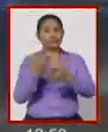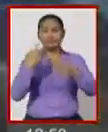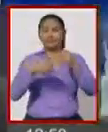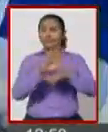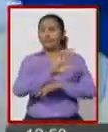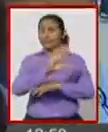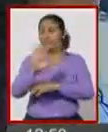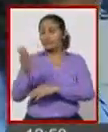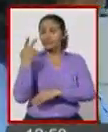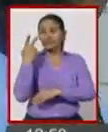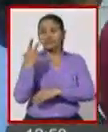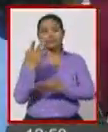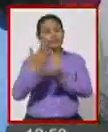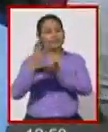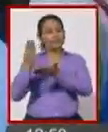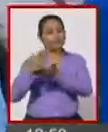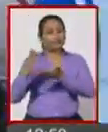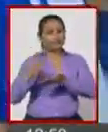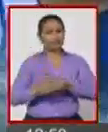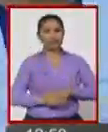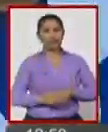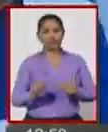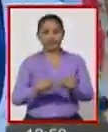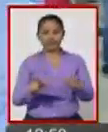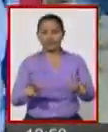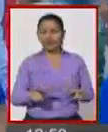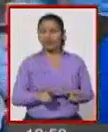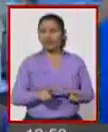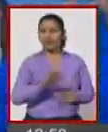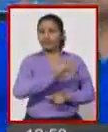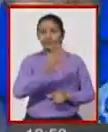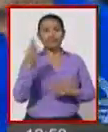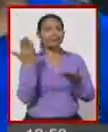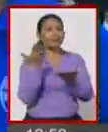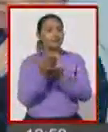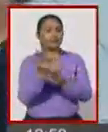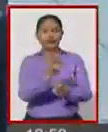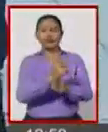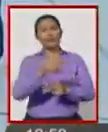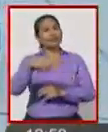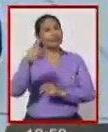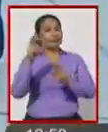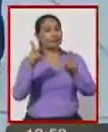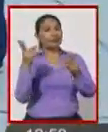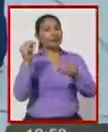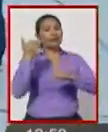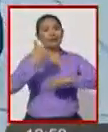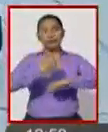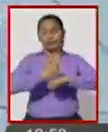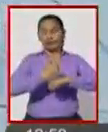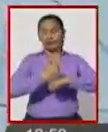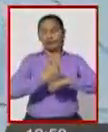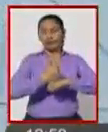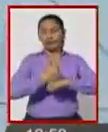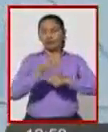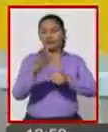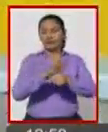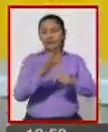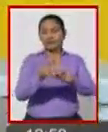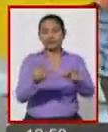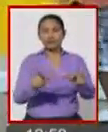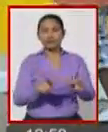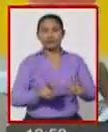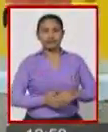problema de ellos. Usted ha visto, los estoy sacando de los puestos. Ellos están viniendo a cuidar que otra gente no venga a querer ocupar este